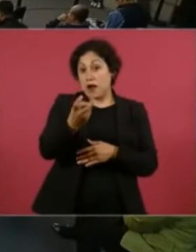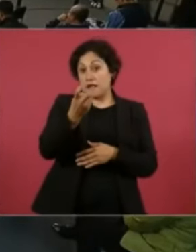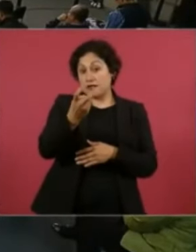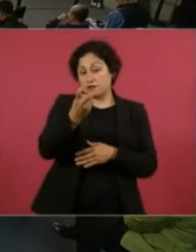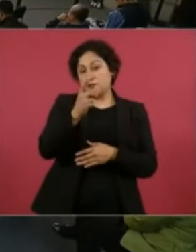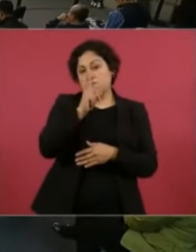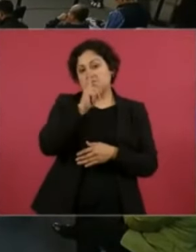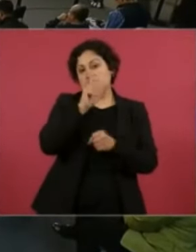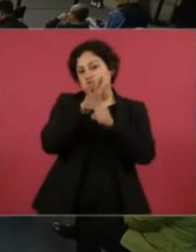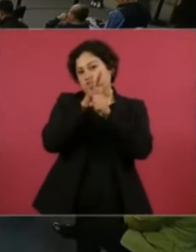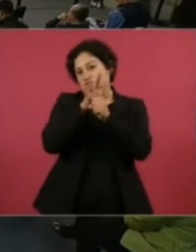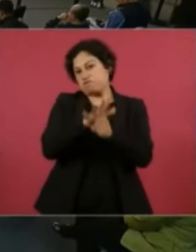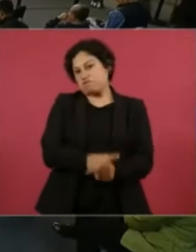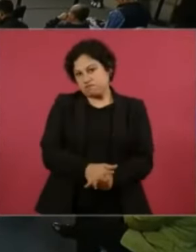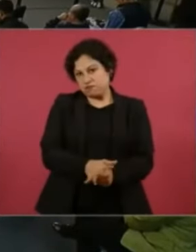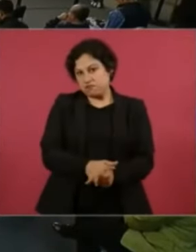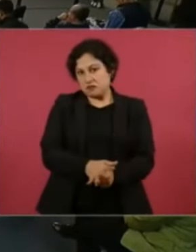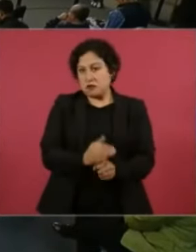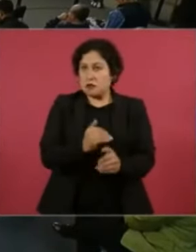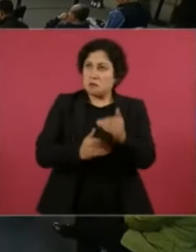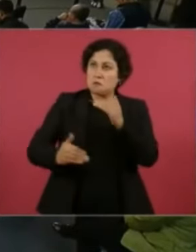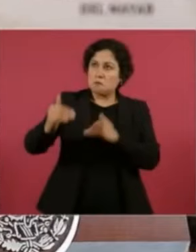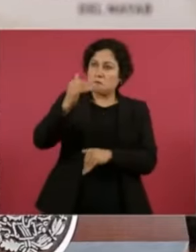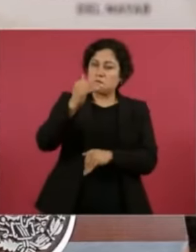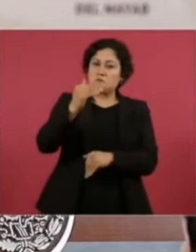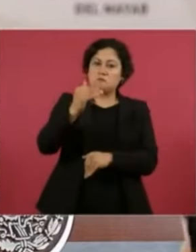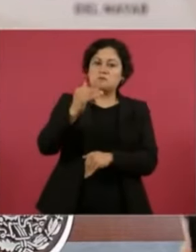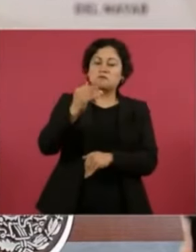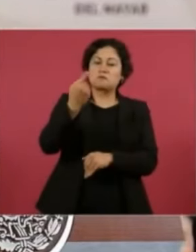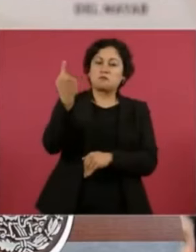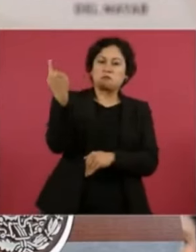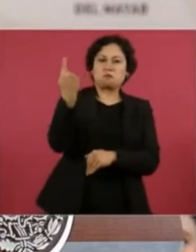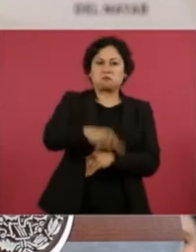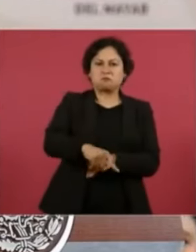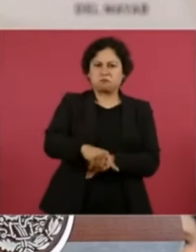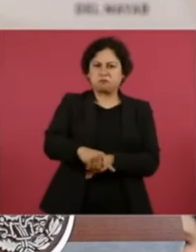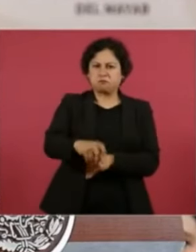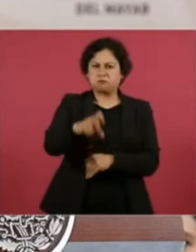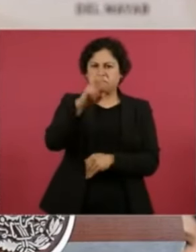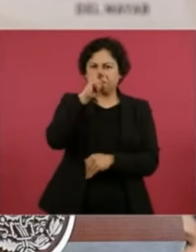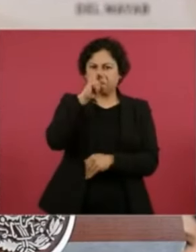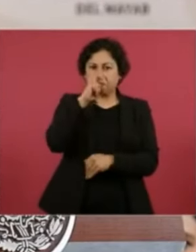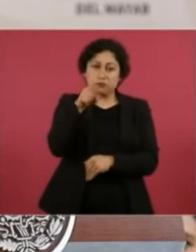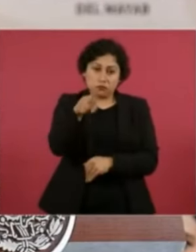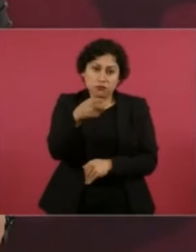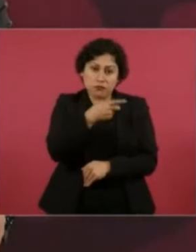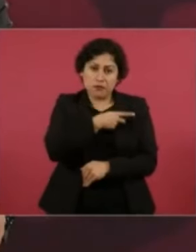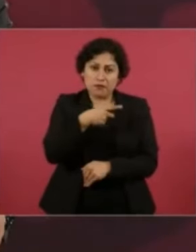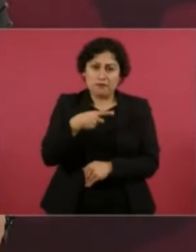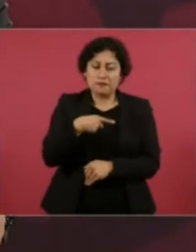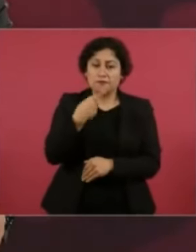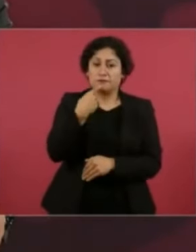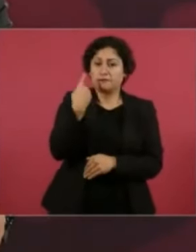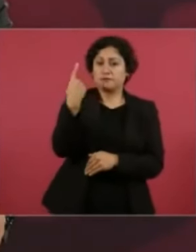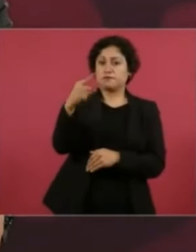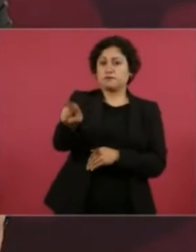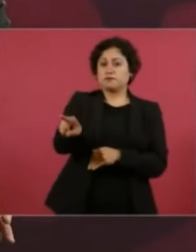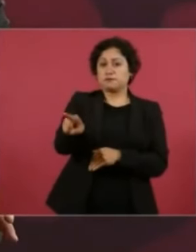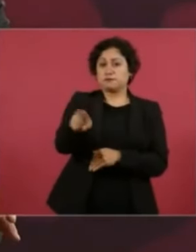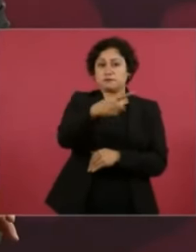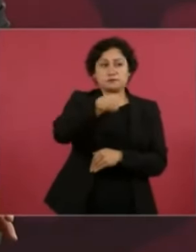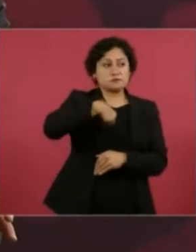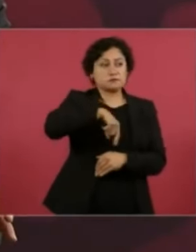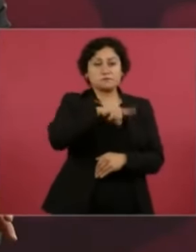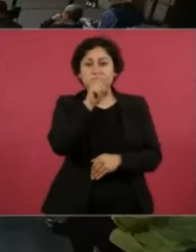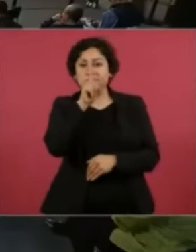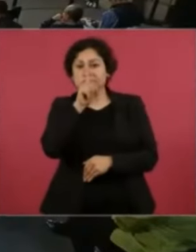censura de prepotencia y hay que denunciarlo y no quedarnos callad